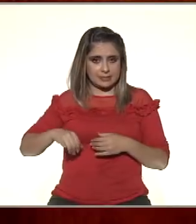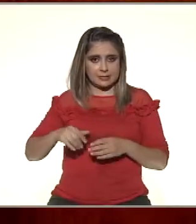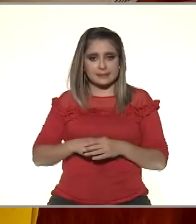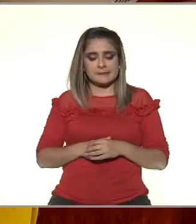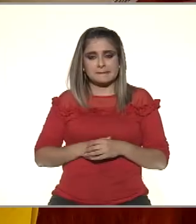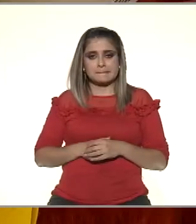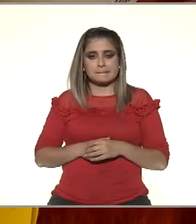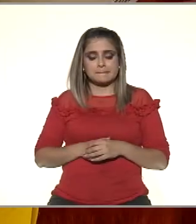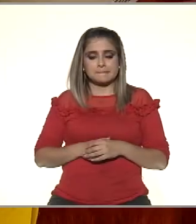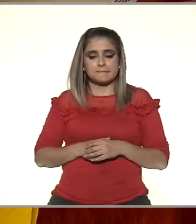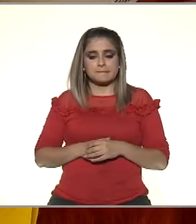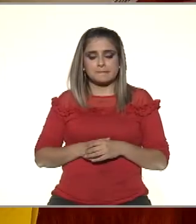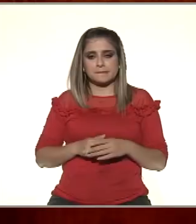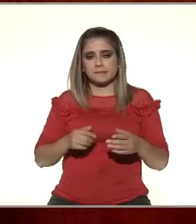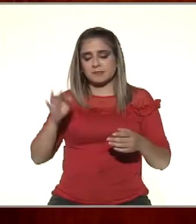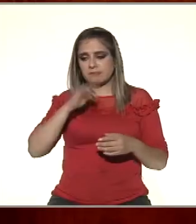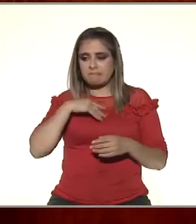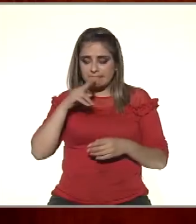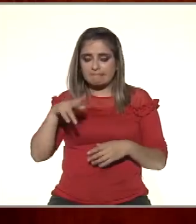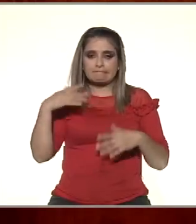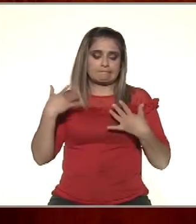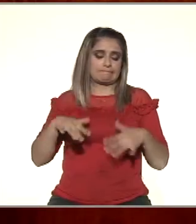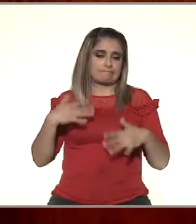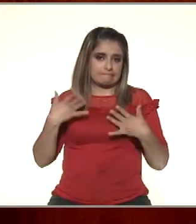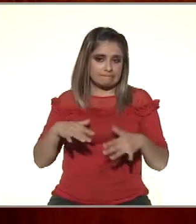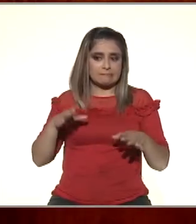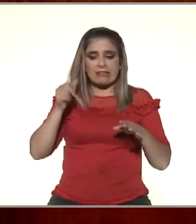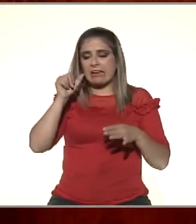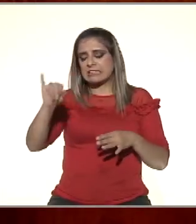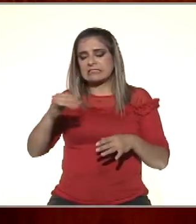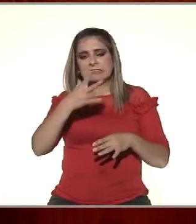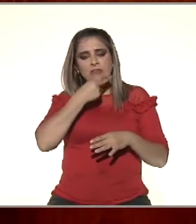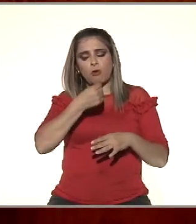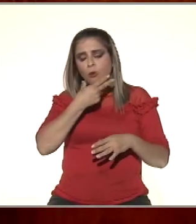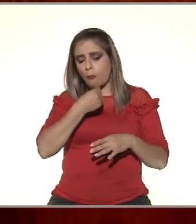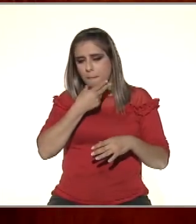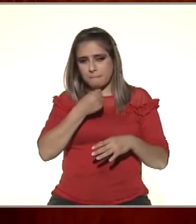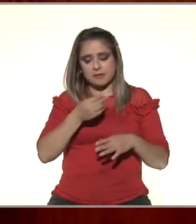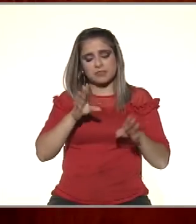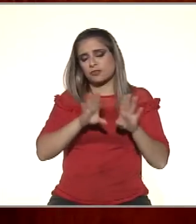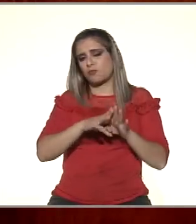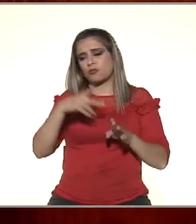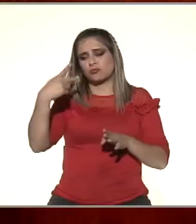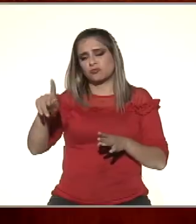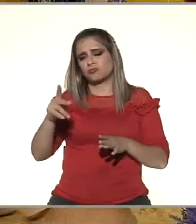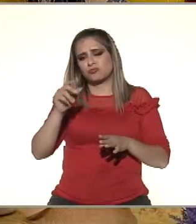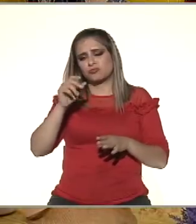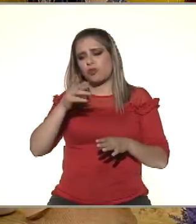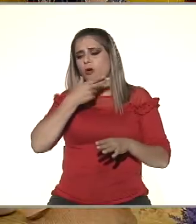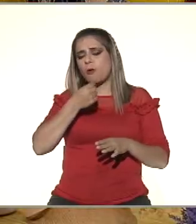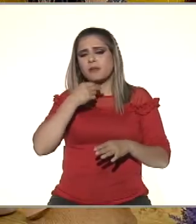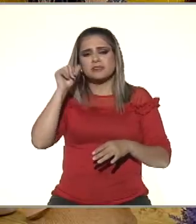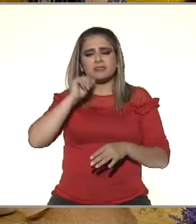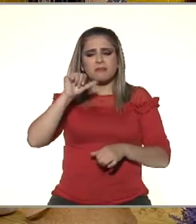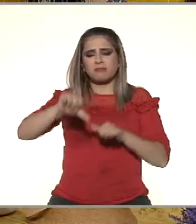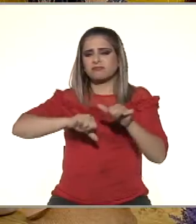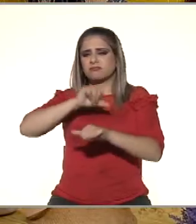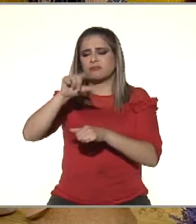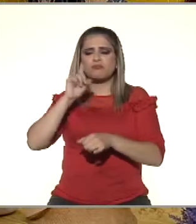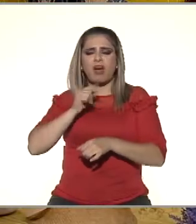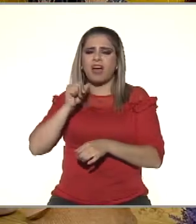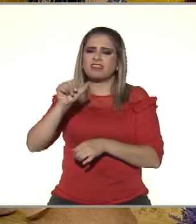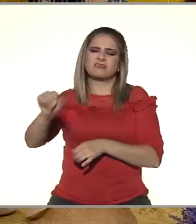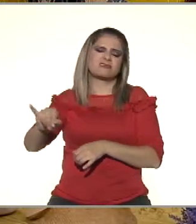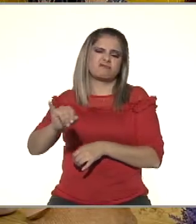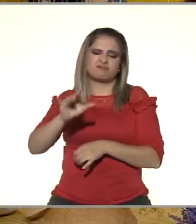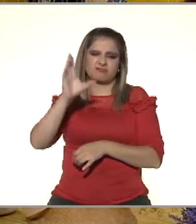juzgamos o decimos, híjole, ¿no? Que decimos, así son los hombres, como una de las cosas de género que están todavía permeando, así son los